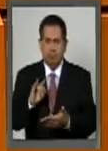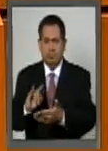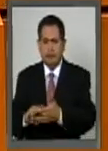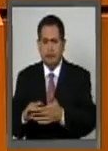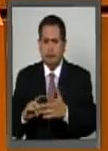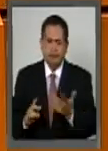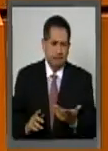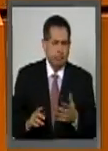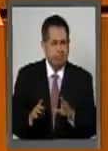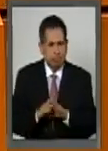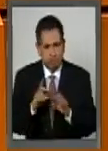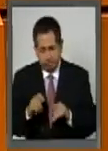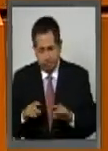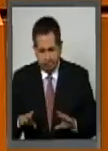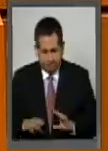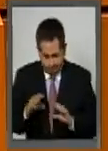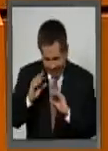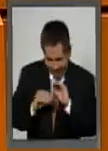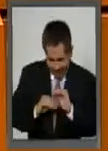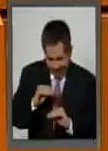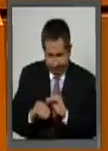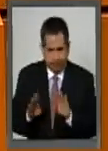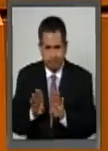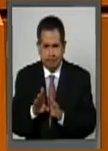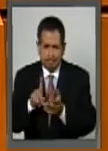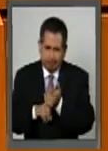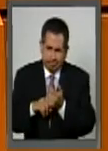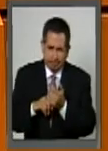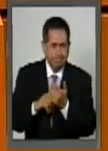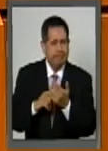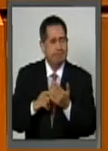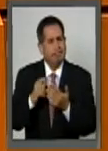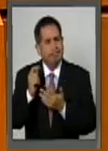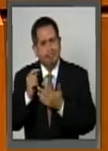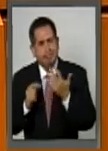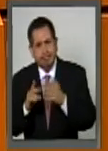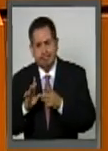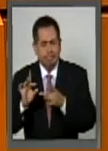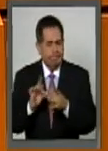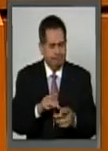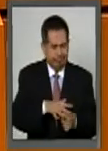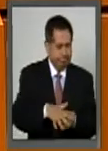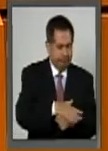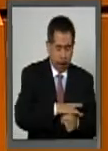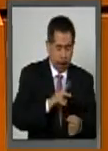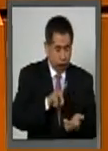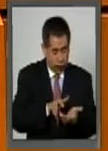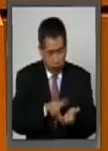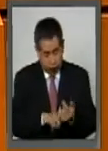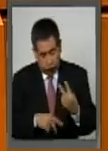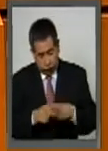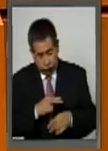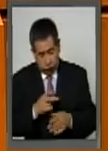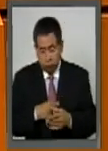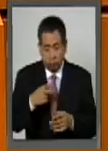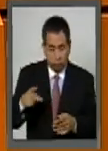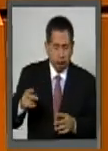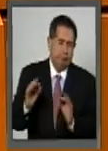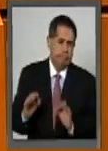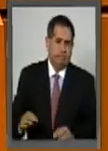sus características sean atribuibles precisamente a ese origen geográfico. Y es en este